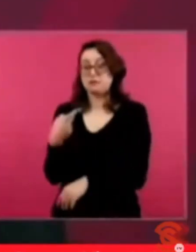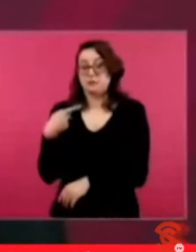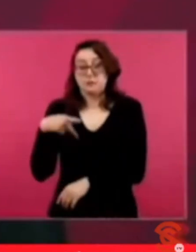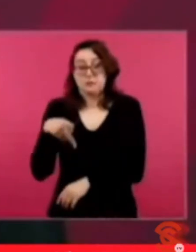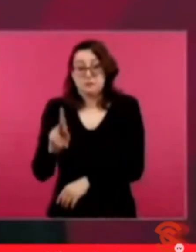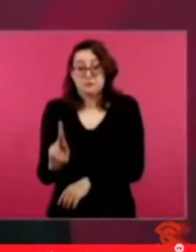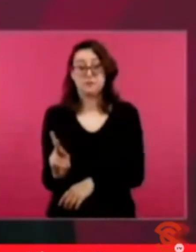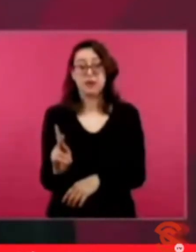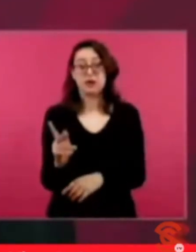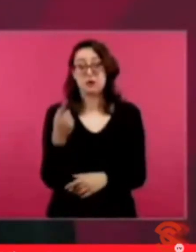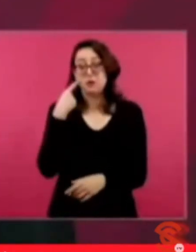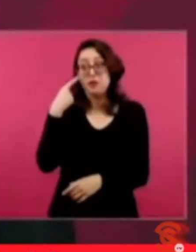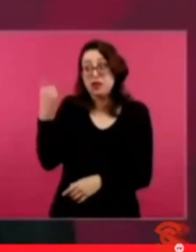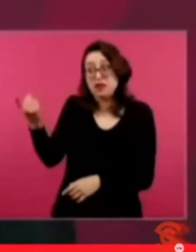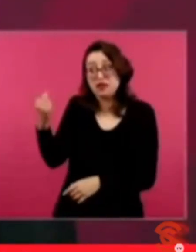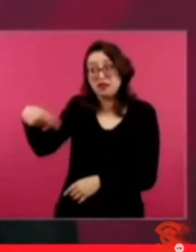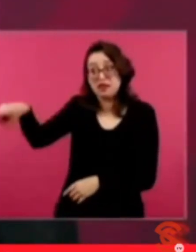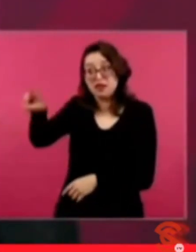del nivel